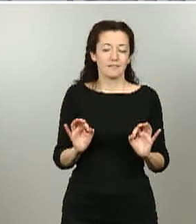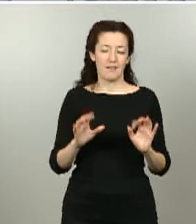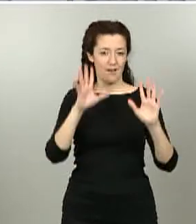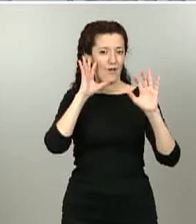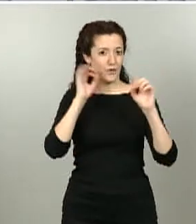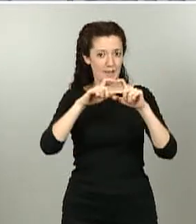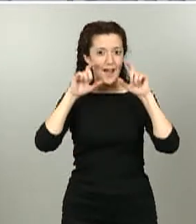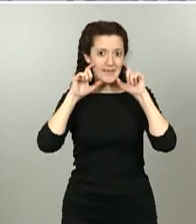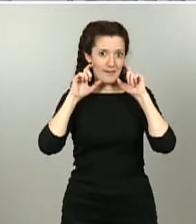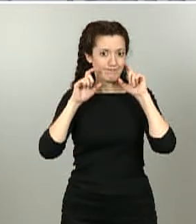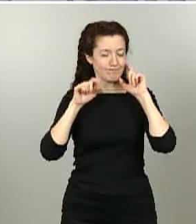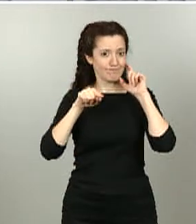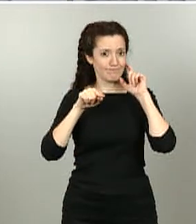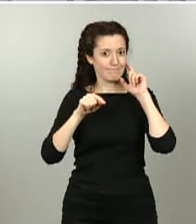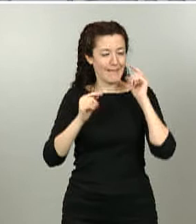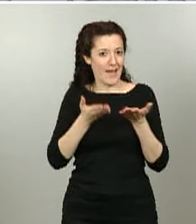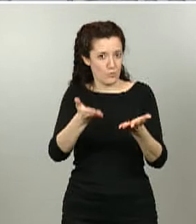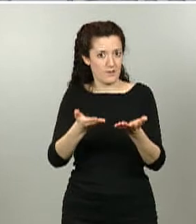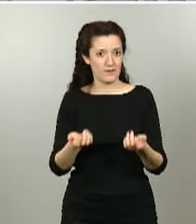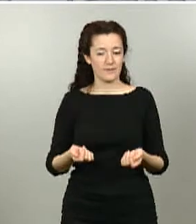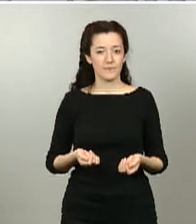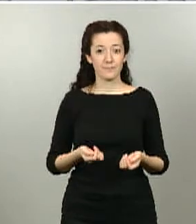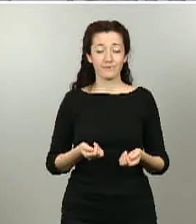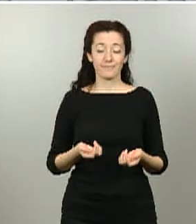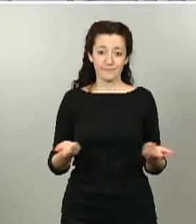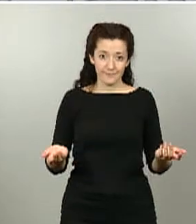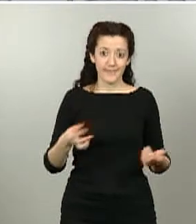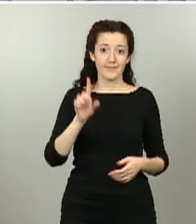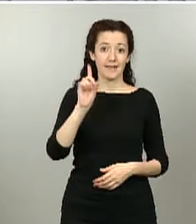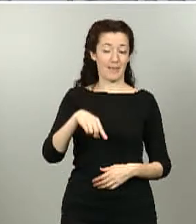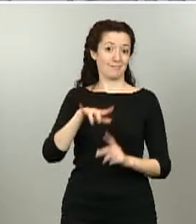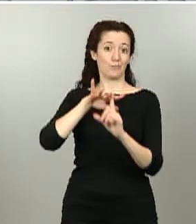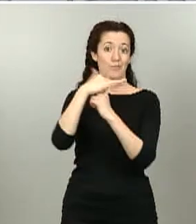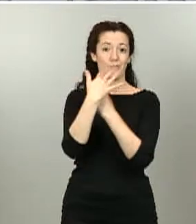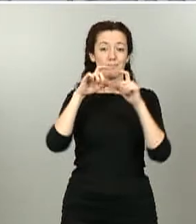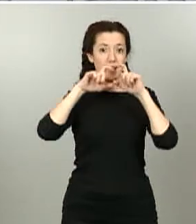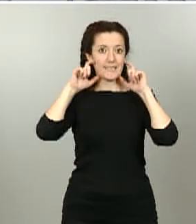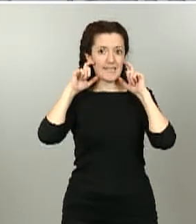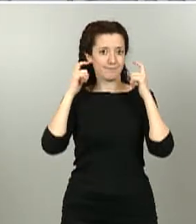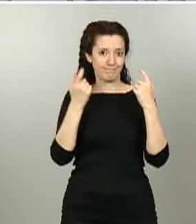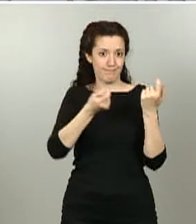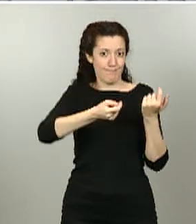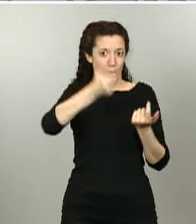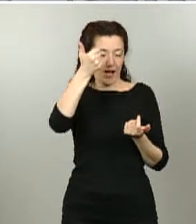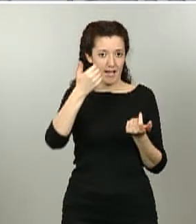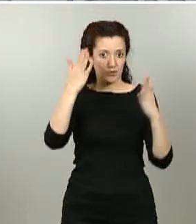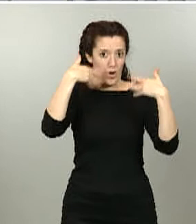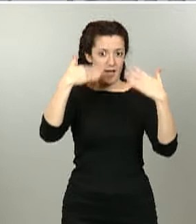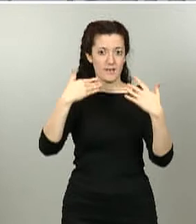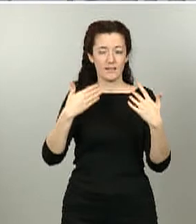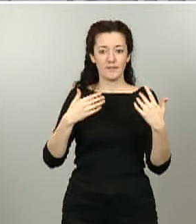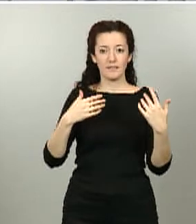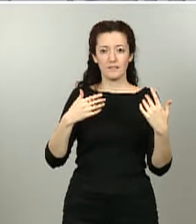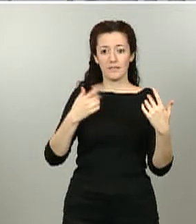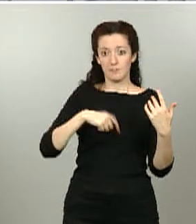una situación en la que hay escasez de mascarillas, no solo nosotros en España, sino todos los países de la Unión Europea, éramos muy